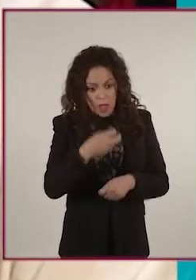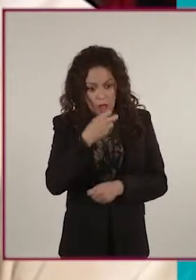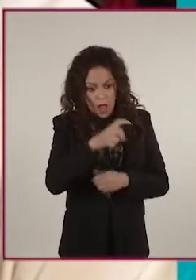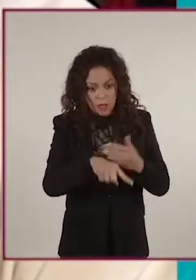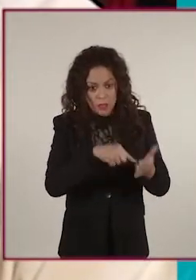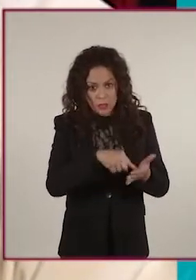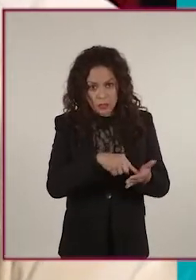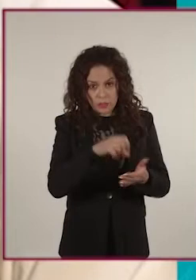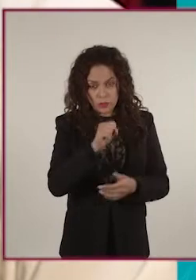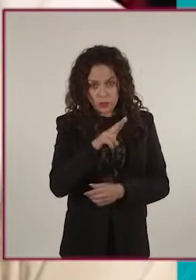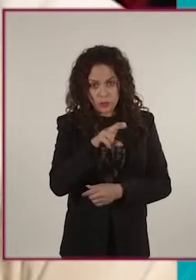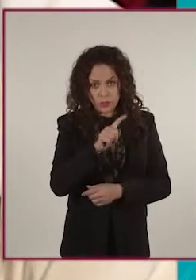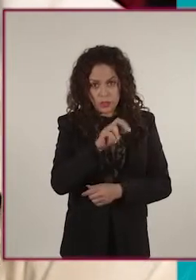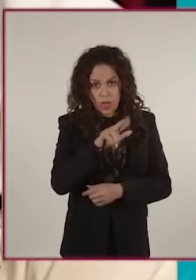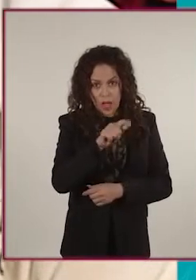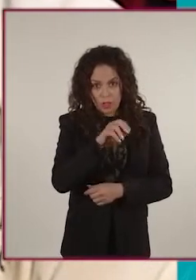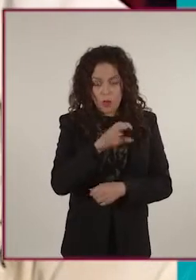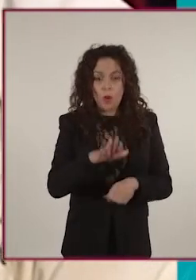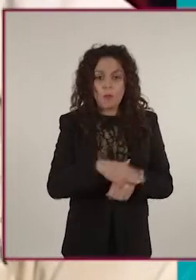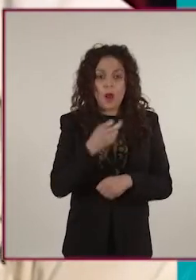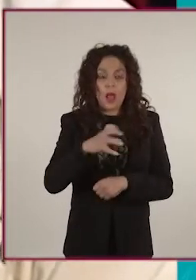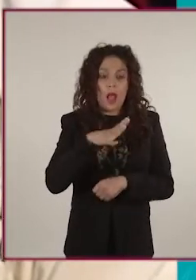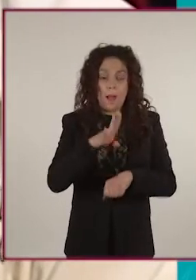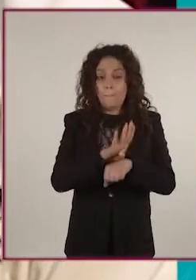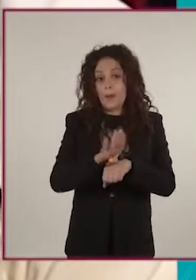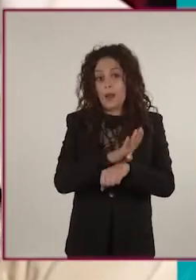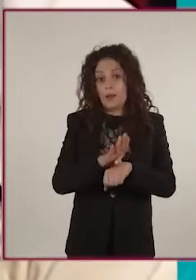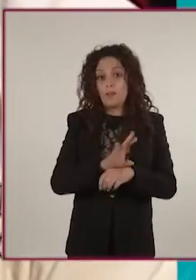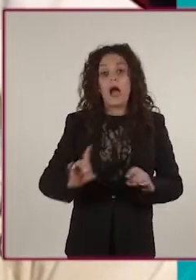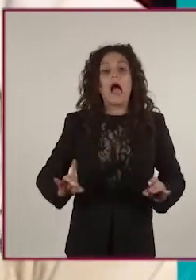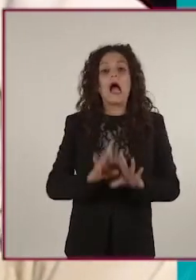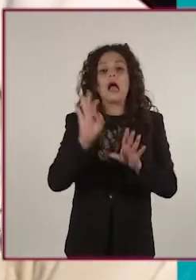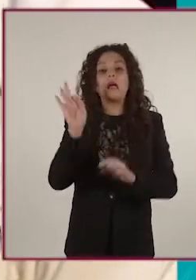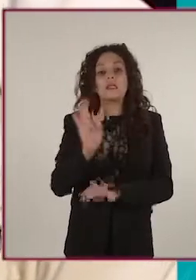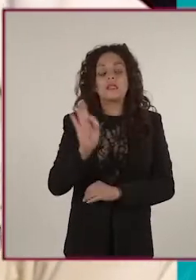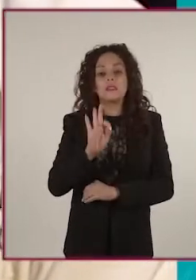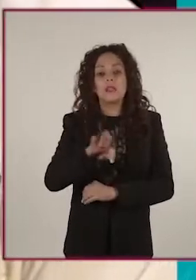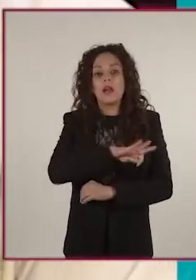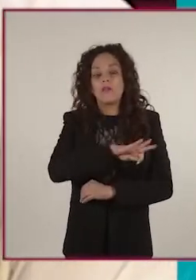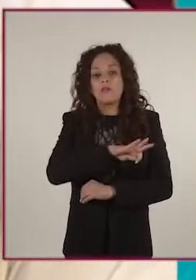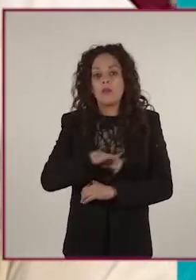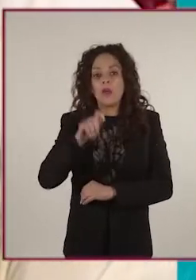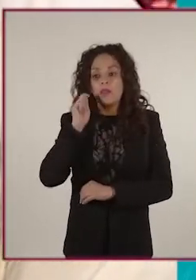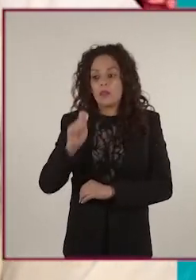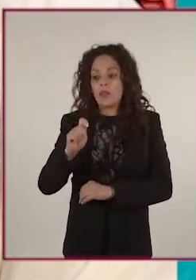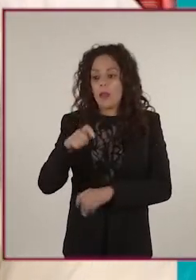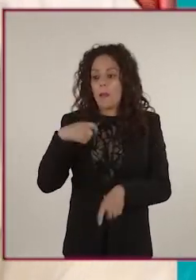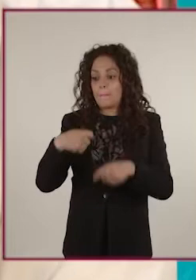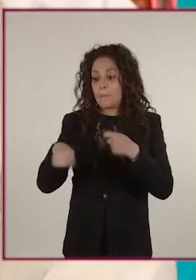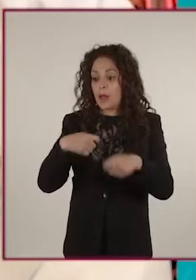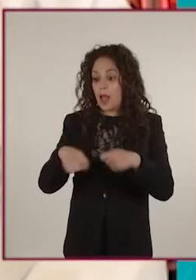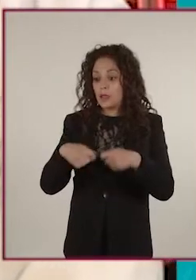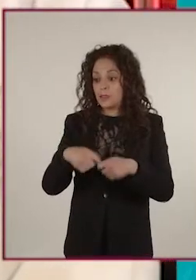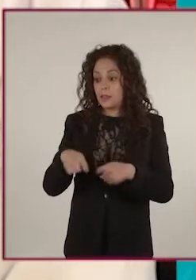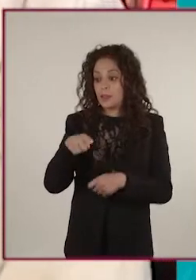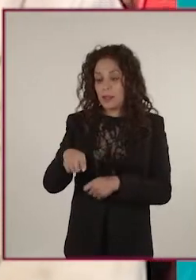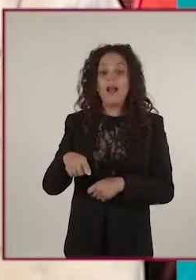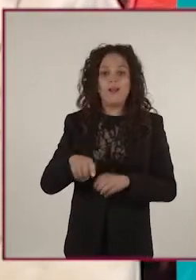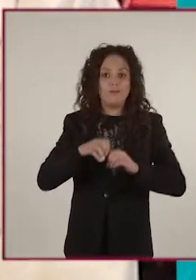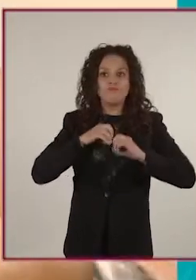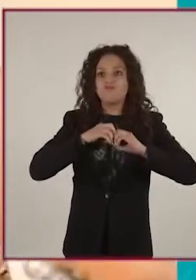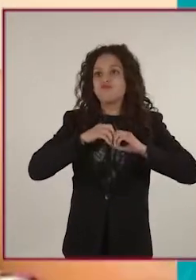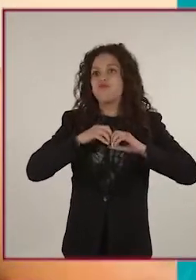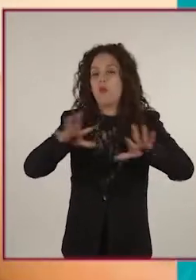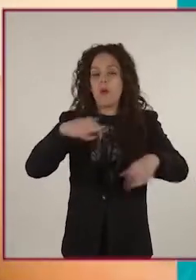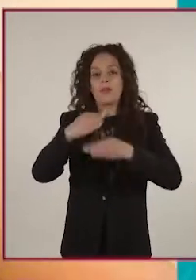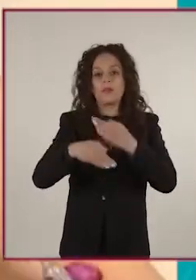¿no? Que es una ventaja porque podríamos quizás lograr abaratar el plástico biodegradable. Sí. Porque